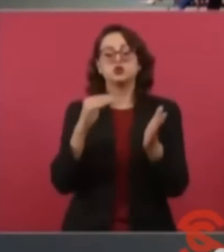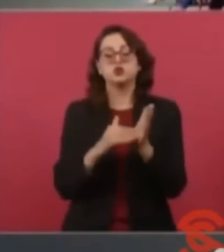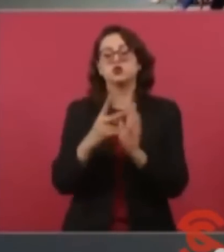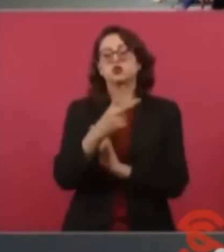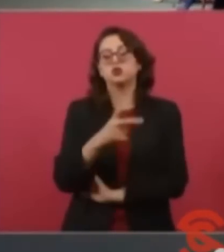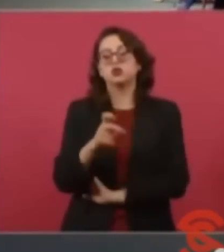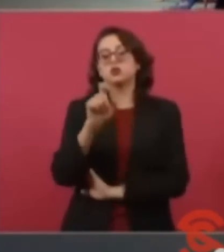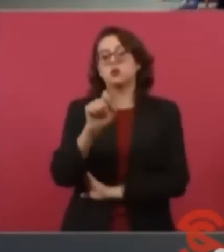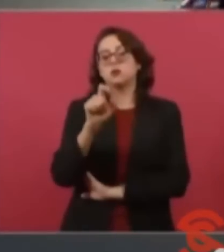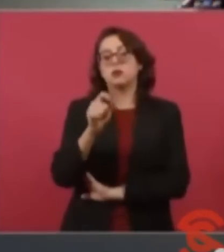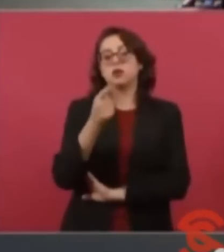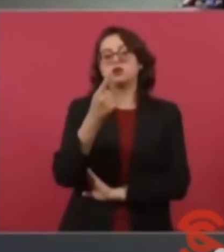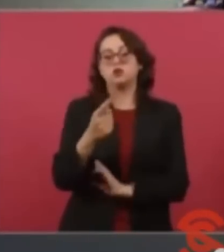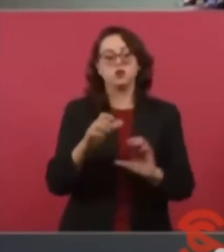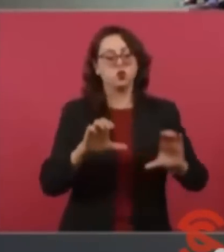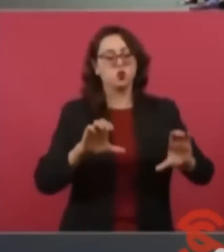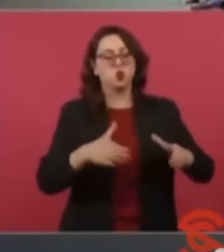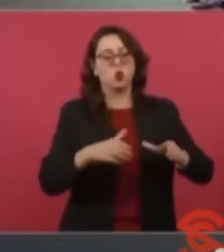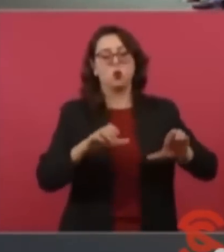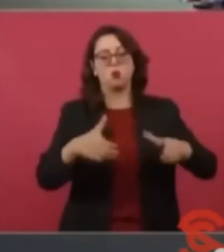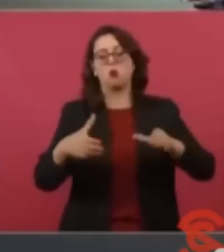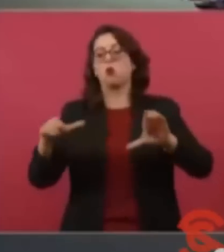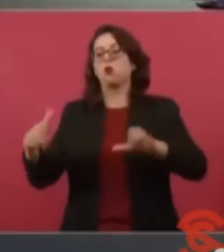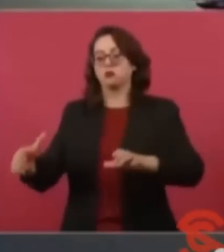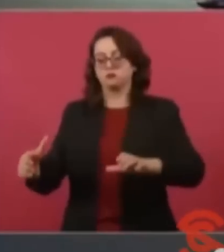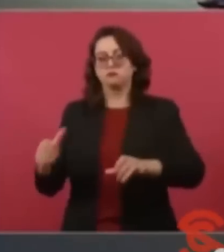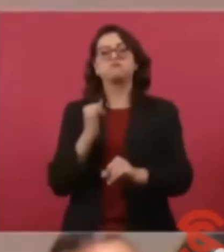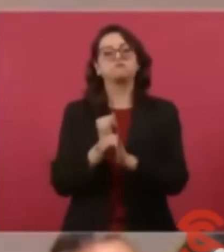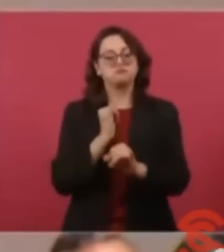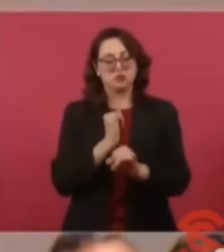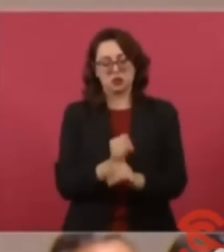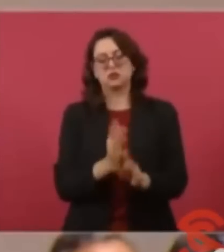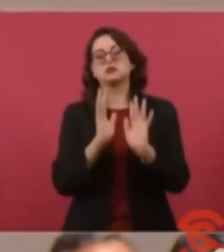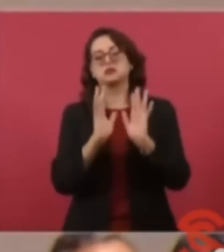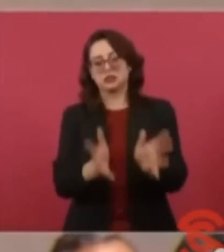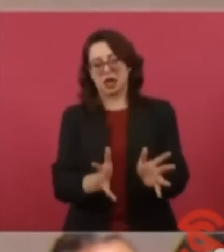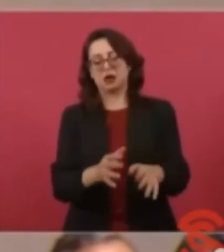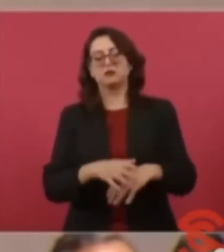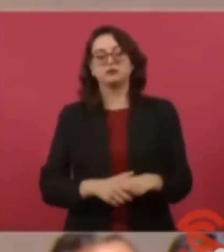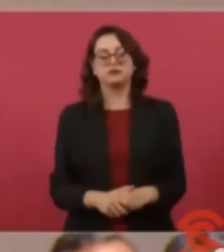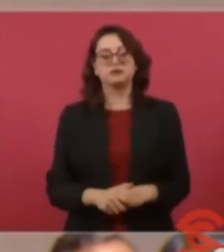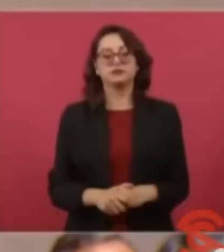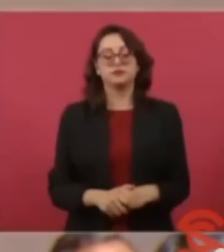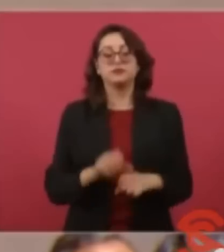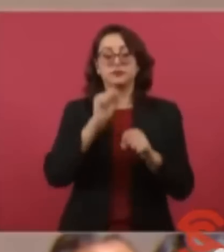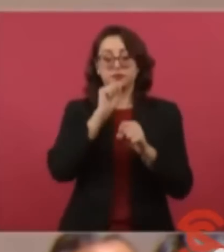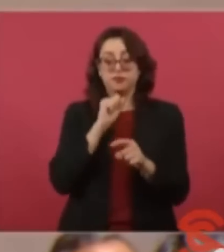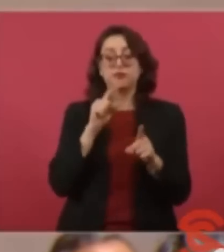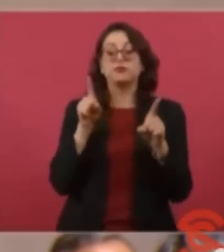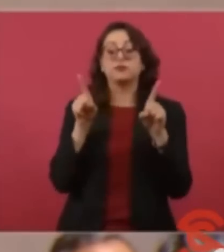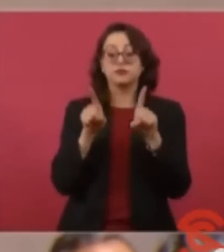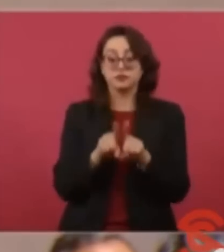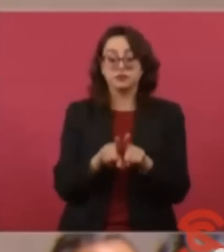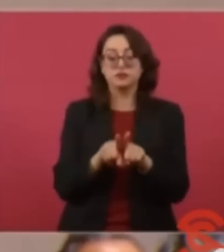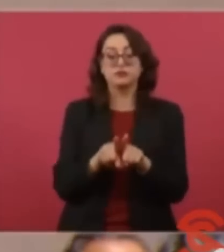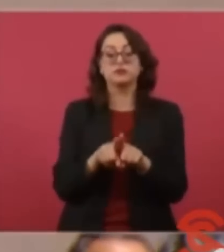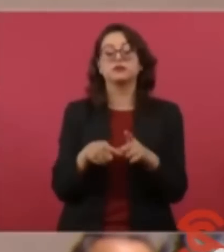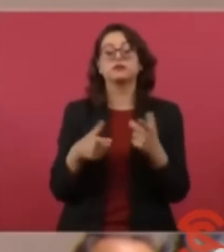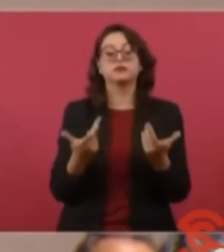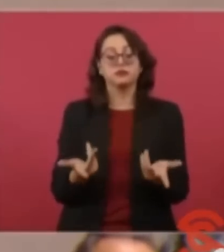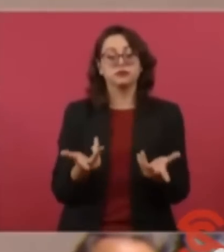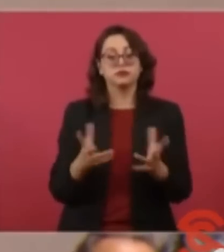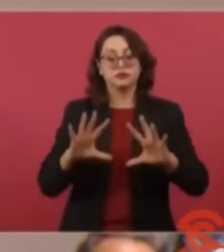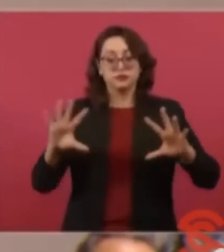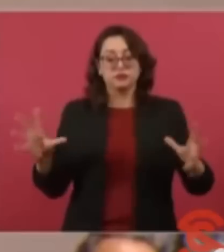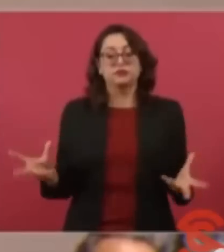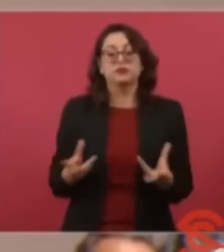108,221 comunidades y se atiende con todos los operadores de este servicio, todas las empresas,